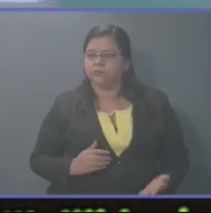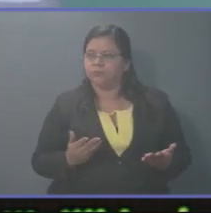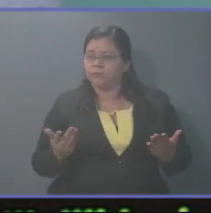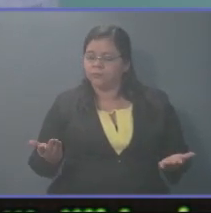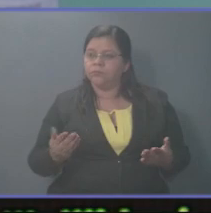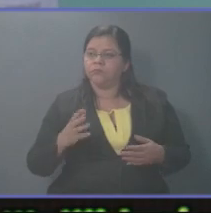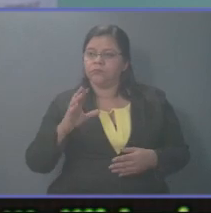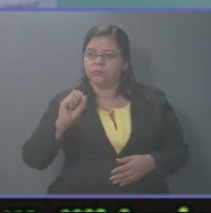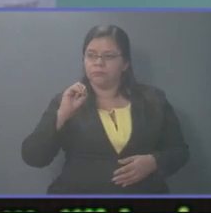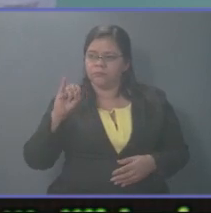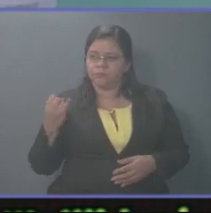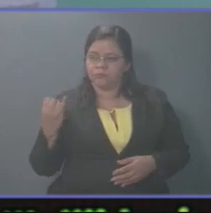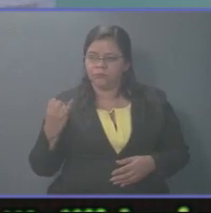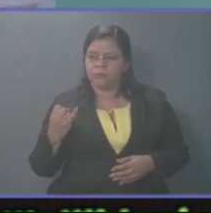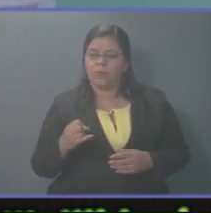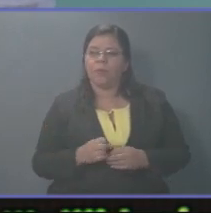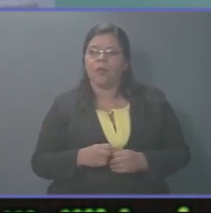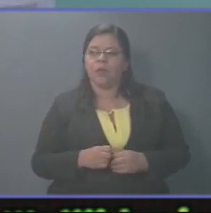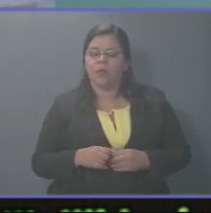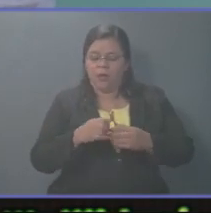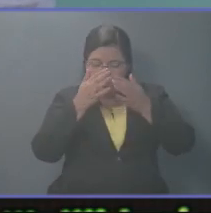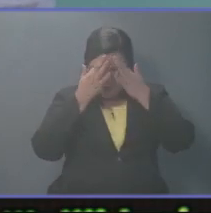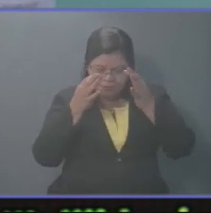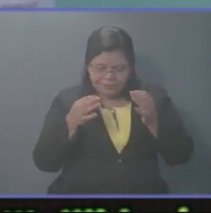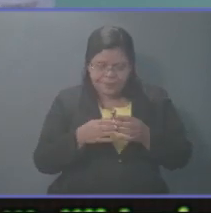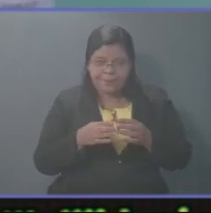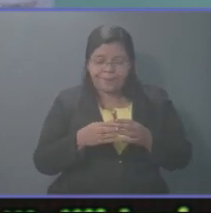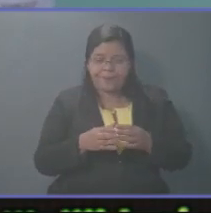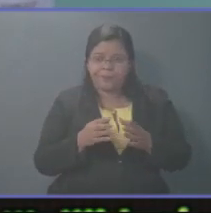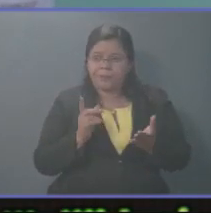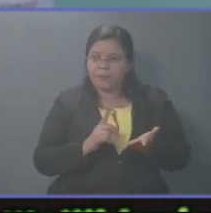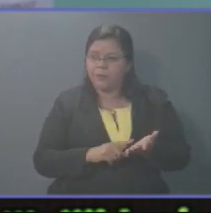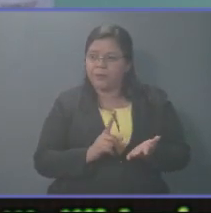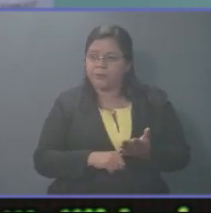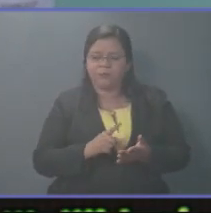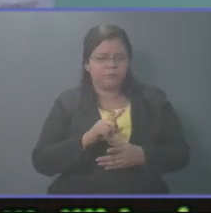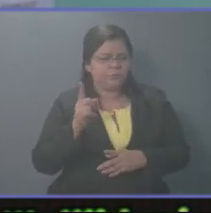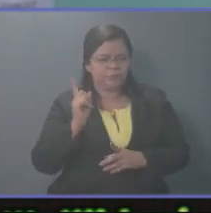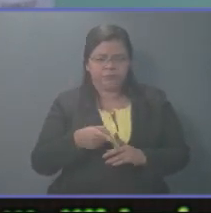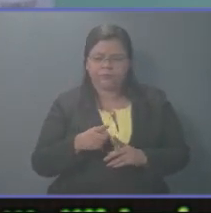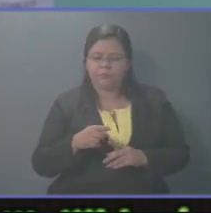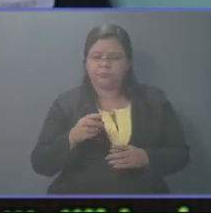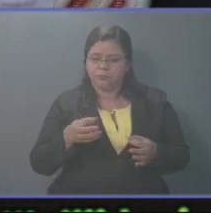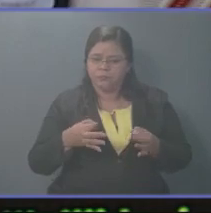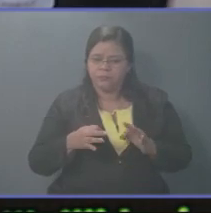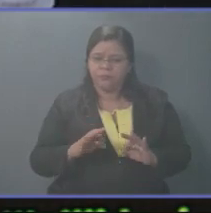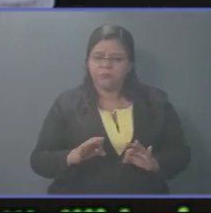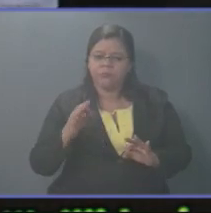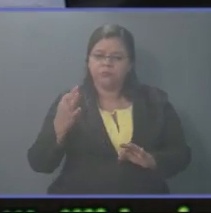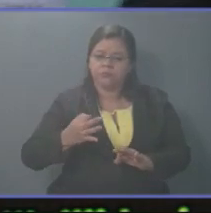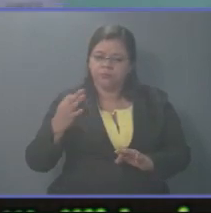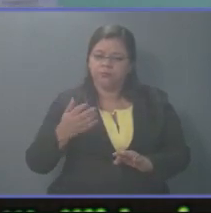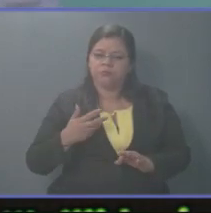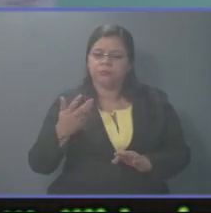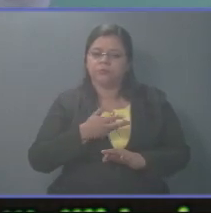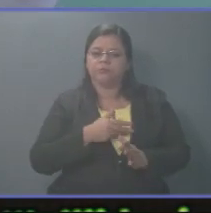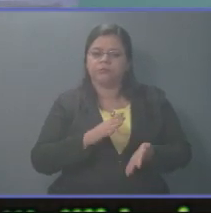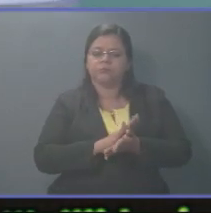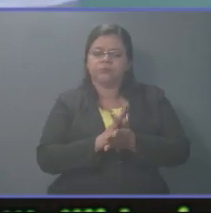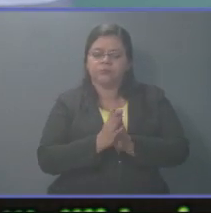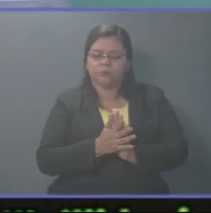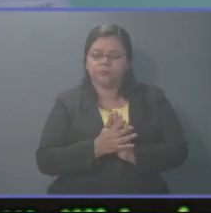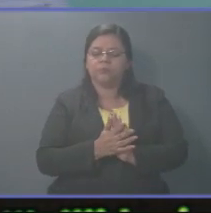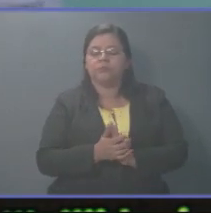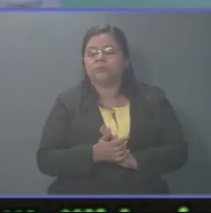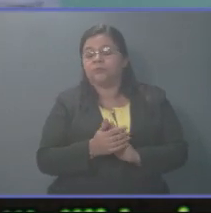la Sala de lo Constitucional, en la sentencia de mérito, no ordena la modalidad en que debería de adoptarse, sino que